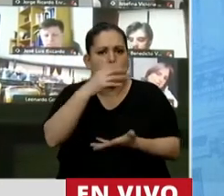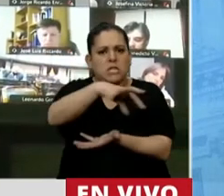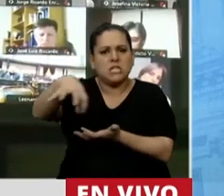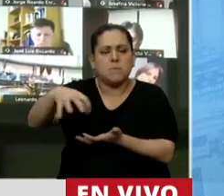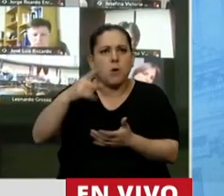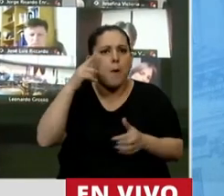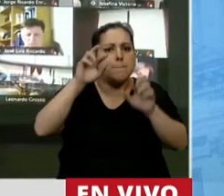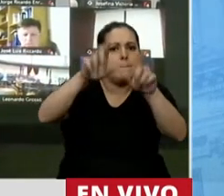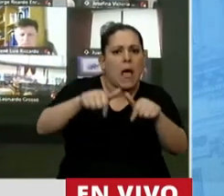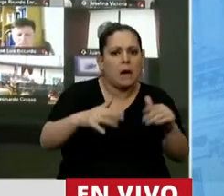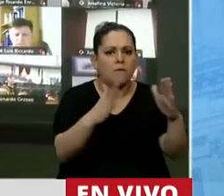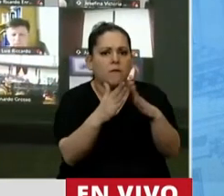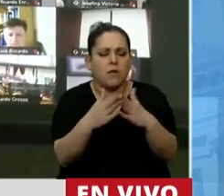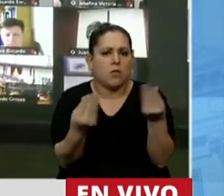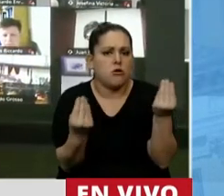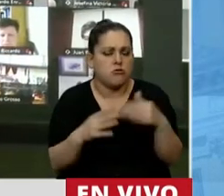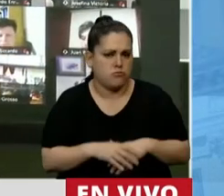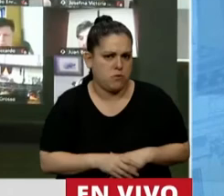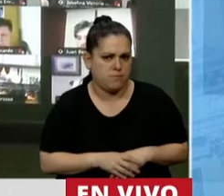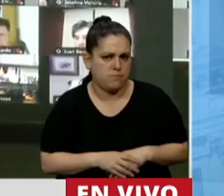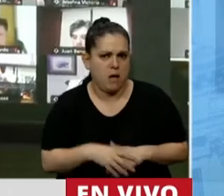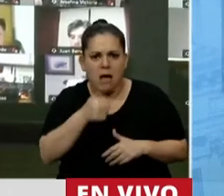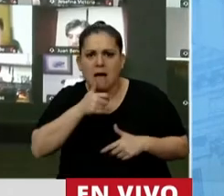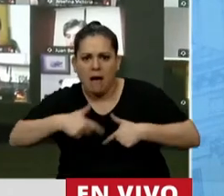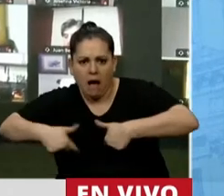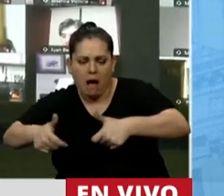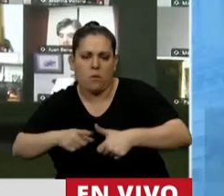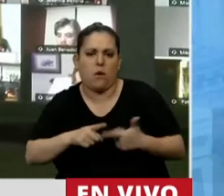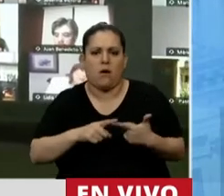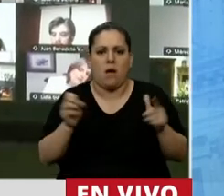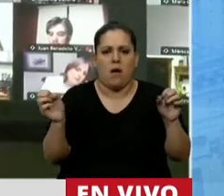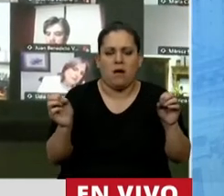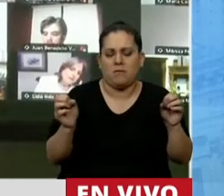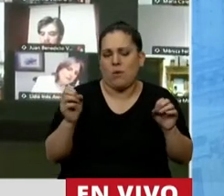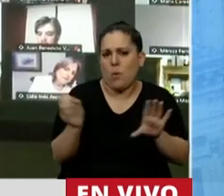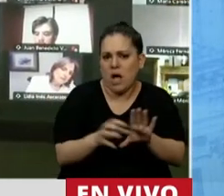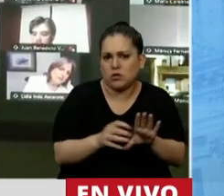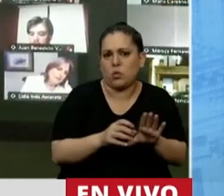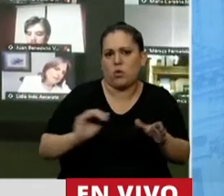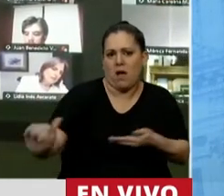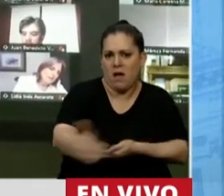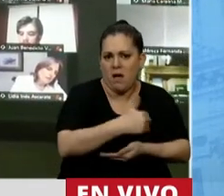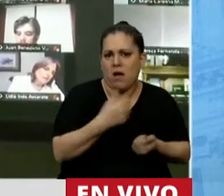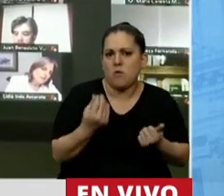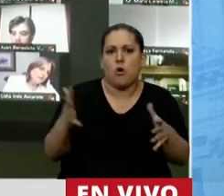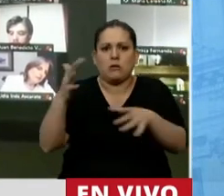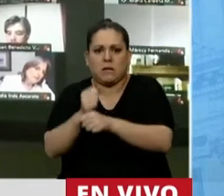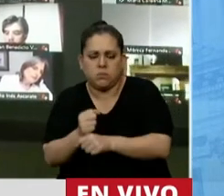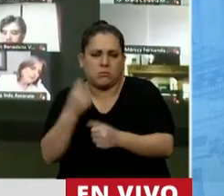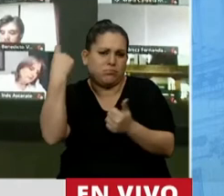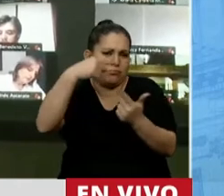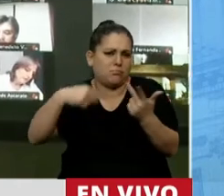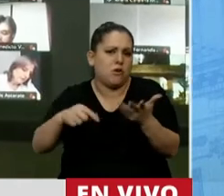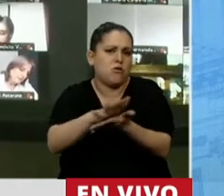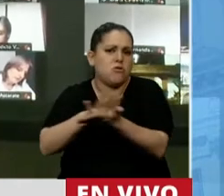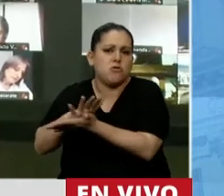vivienda, infraestructura de agua potable, de saneamiento, de residuos, de agroecología, de transporte, incluso